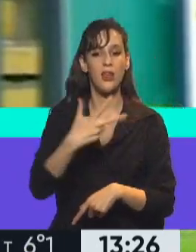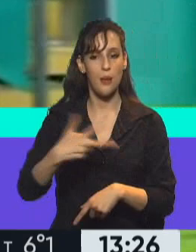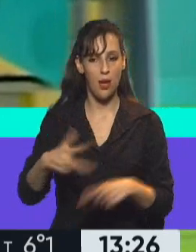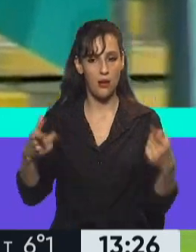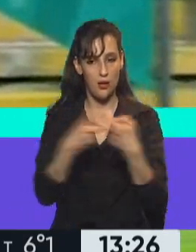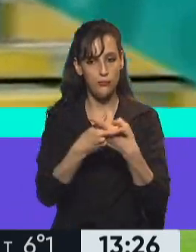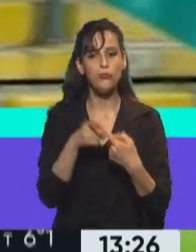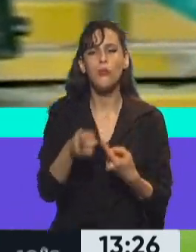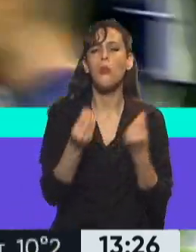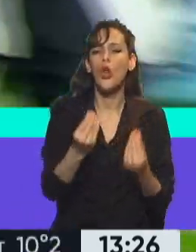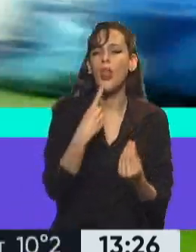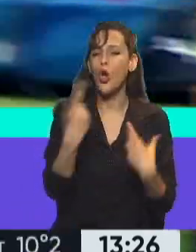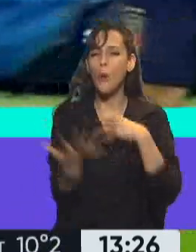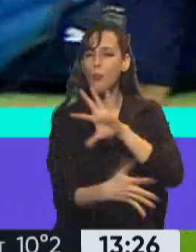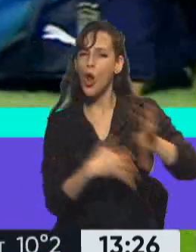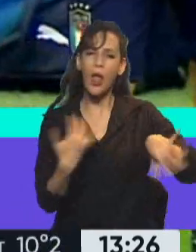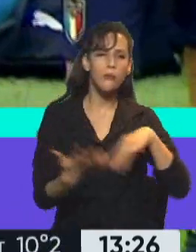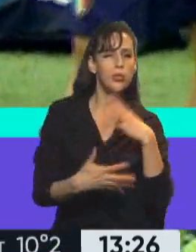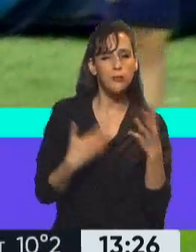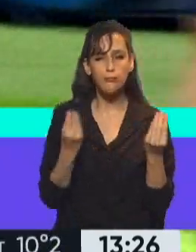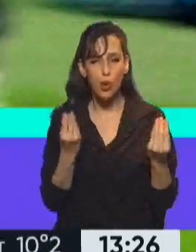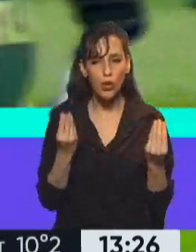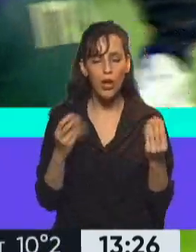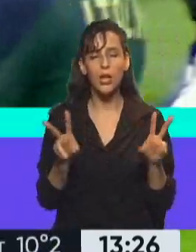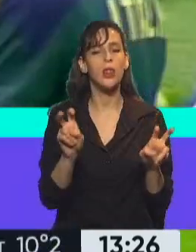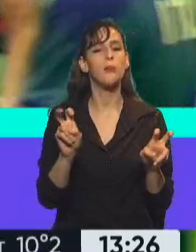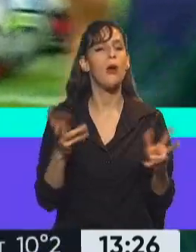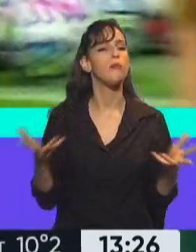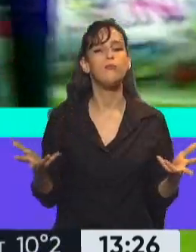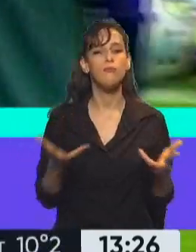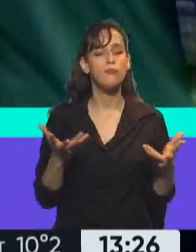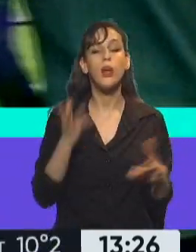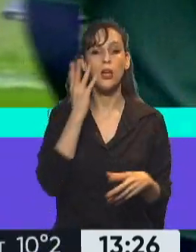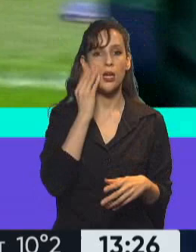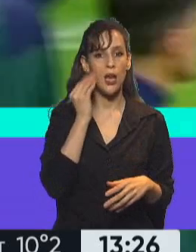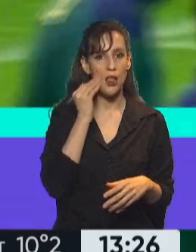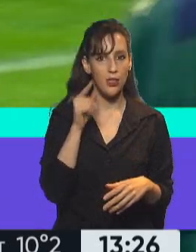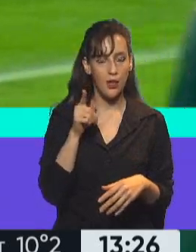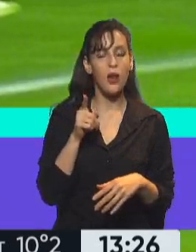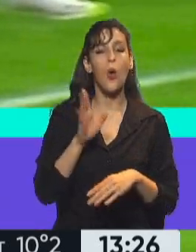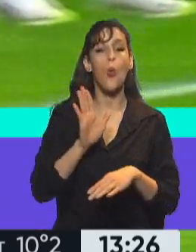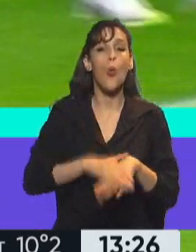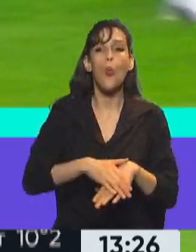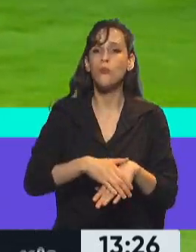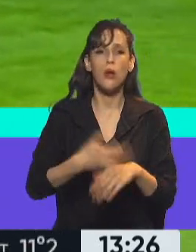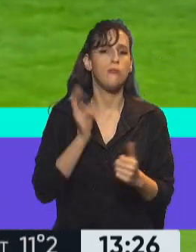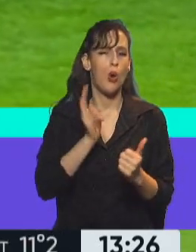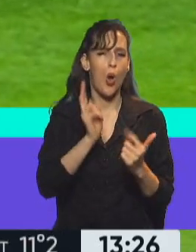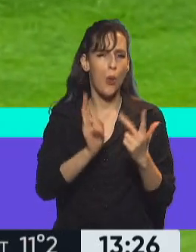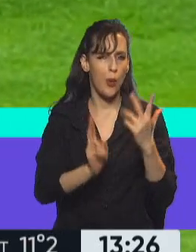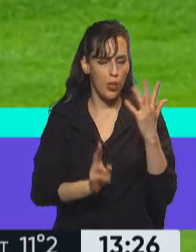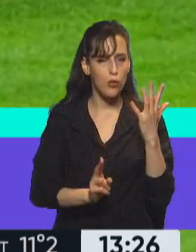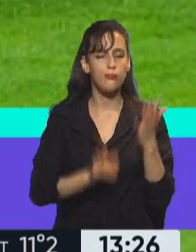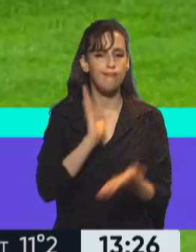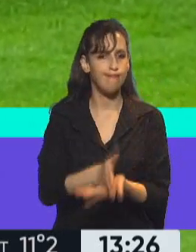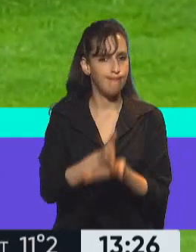te hablo de polémica? ¿Sí? ¿Cuál es el tema acá? Que Inglaterra, por las restricciones, claro, internamente,